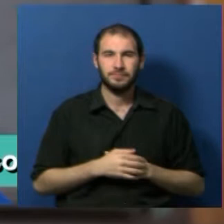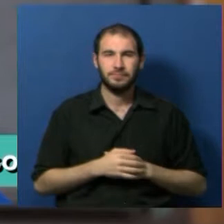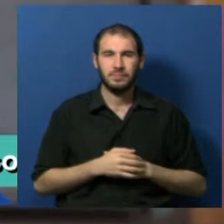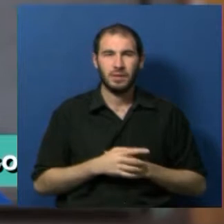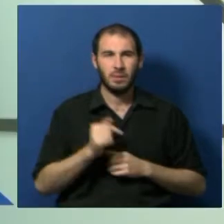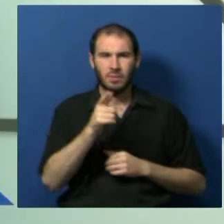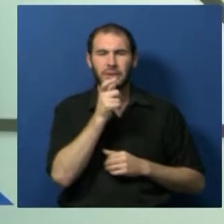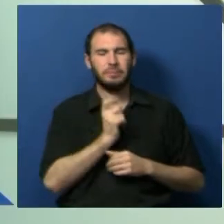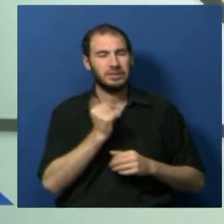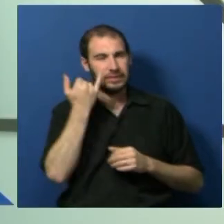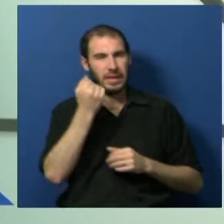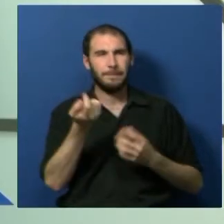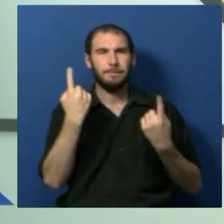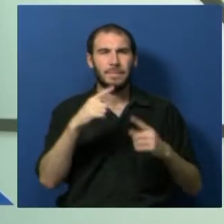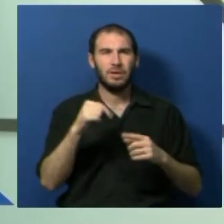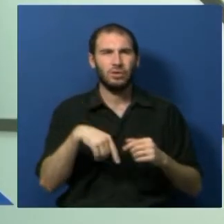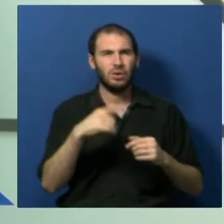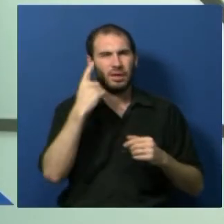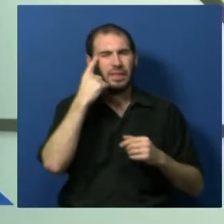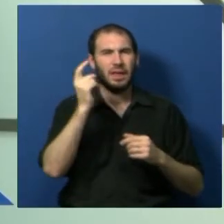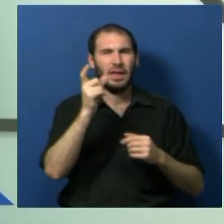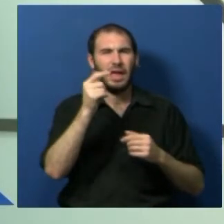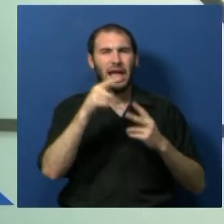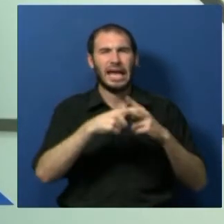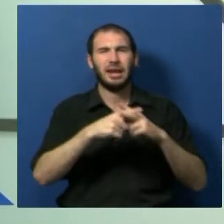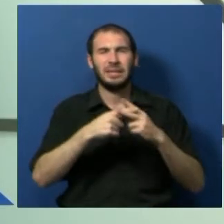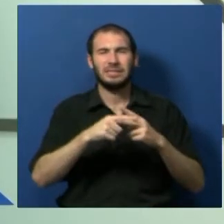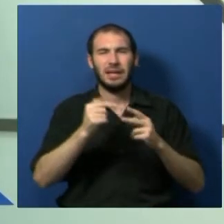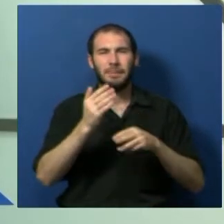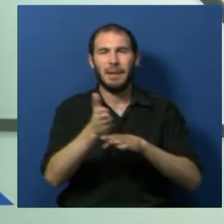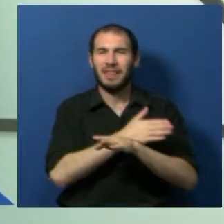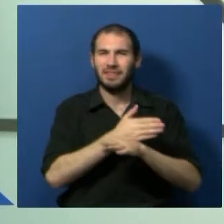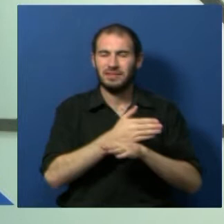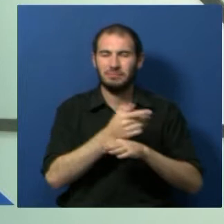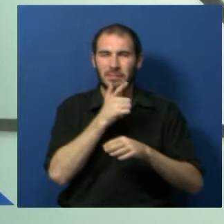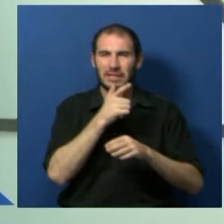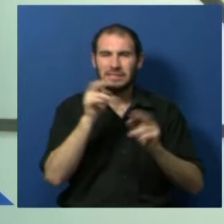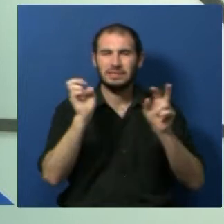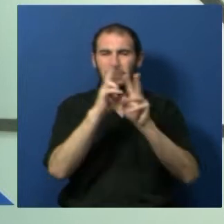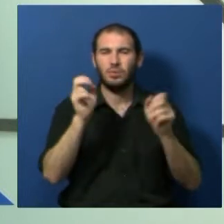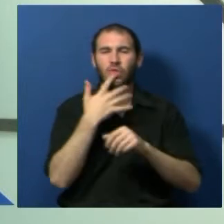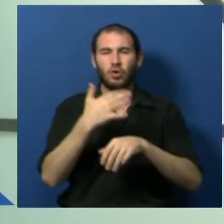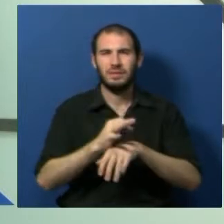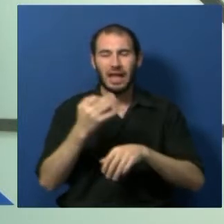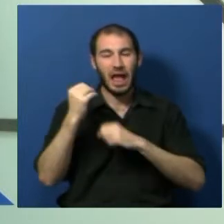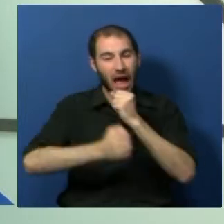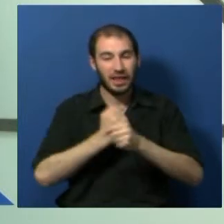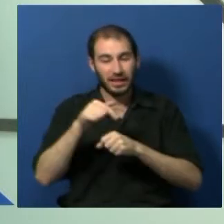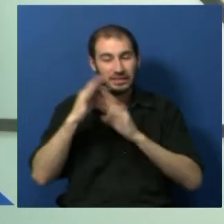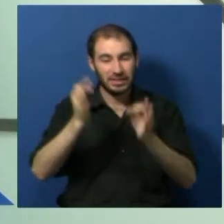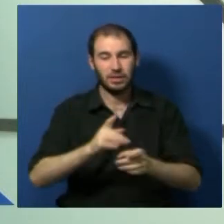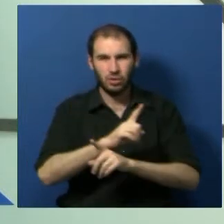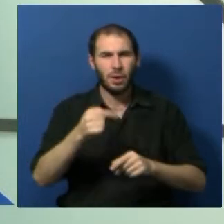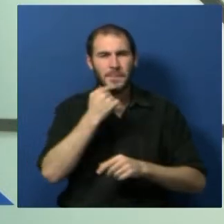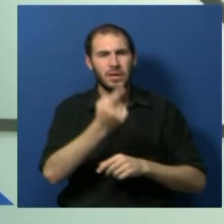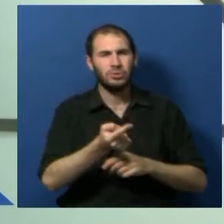ya me respondiste, pero me quería quedar con ese concepto de herramienta preventiva. De ahí va, me imagino, el título del documental, No llegues hasta acá. Y te iba a